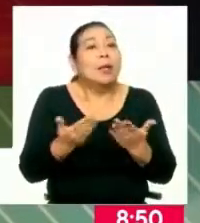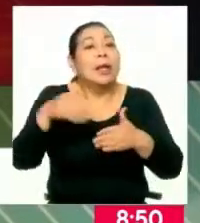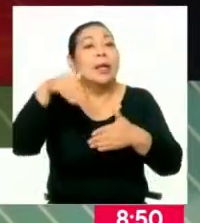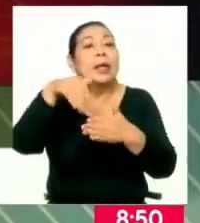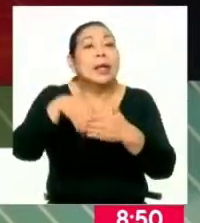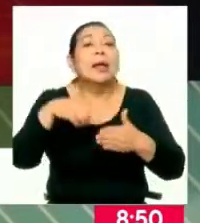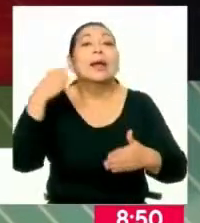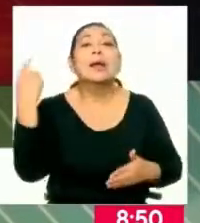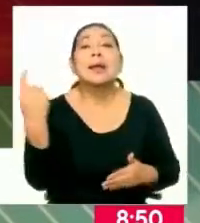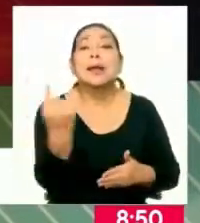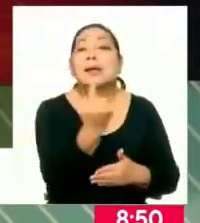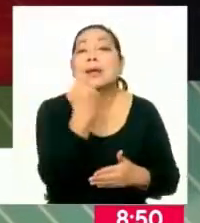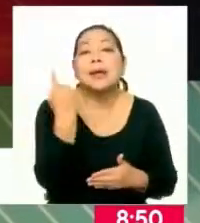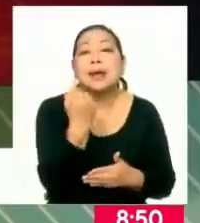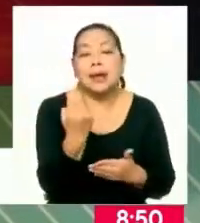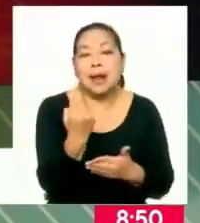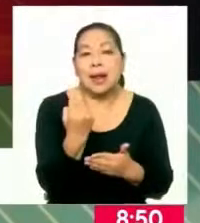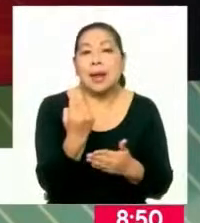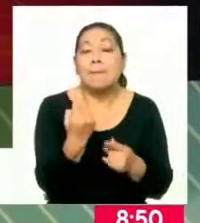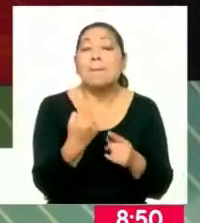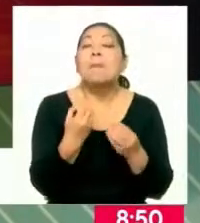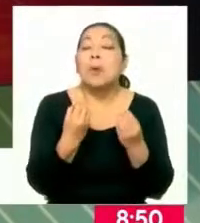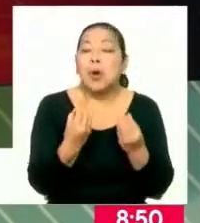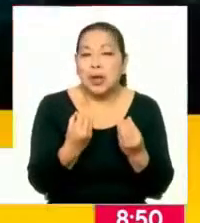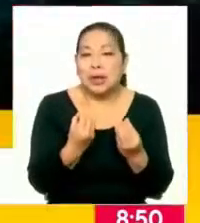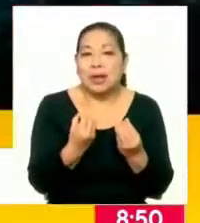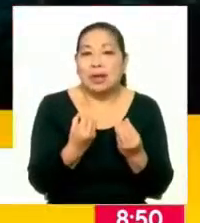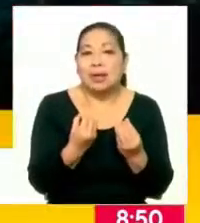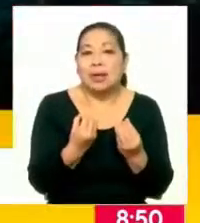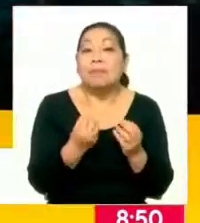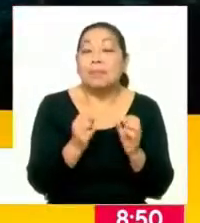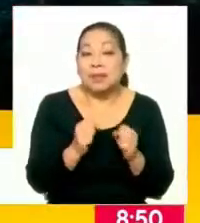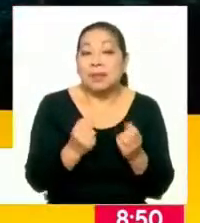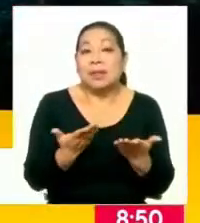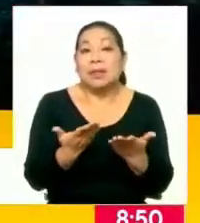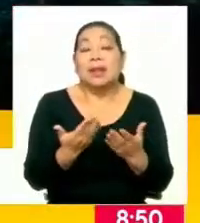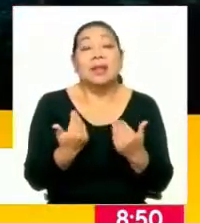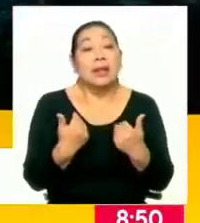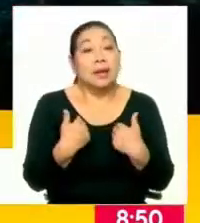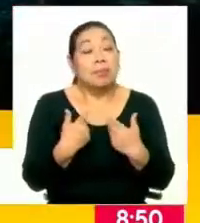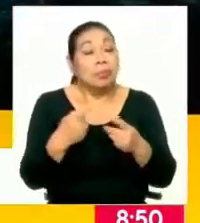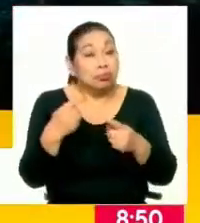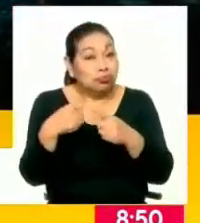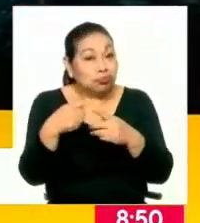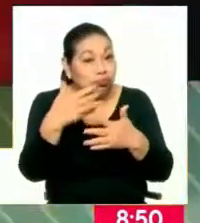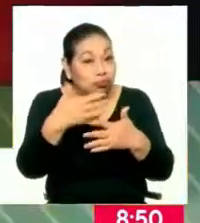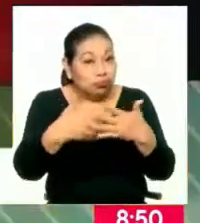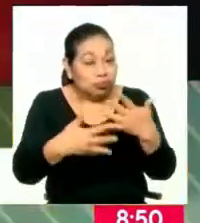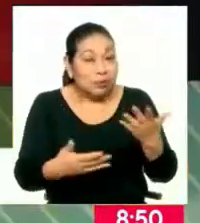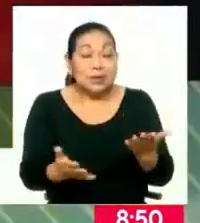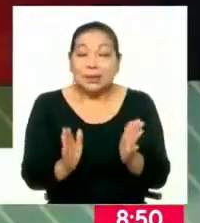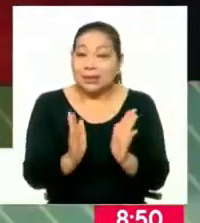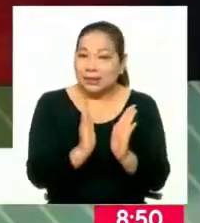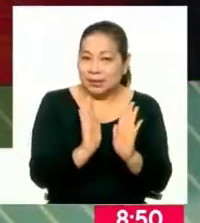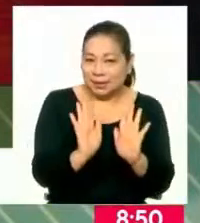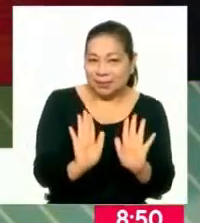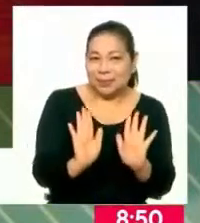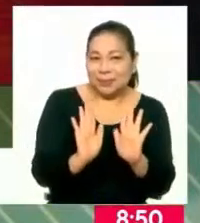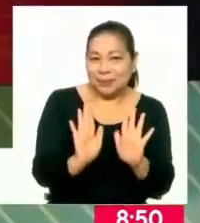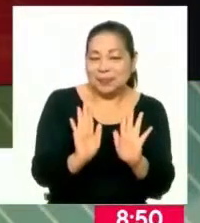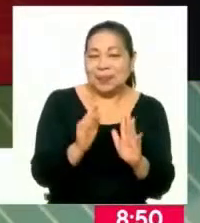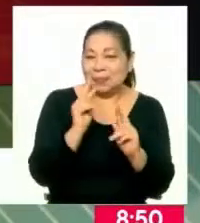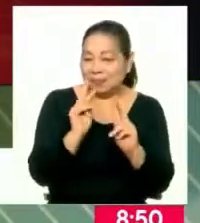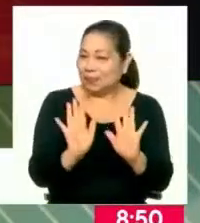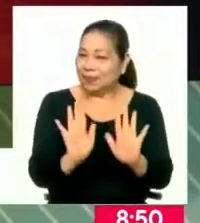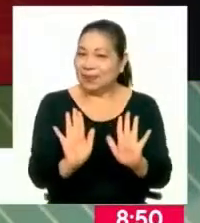elecciones generales. Claro, pero ¿sabes por qué? Por salubridad, si por salubridad hiciéramos varias cosas, ahí en el tema. El escenario sería pero